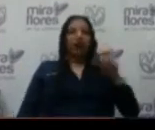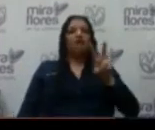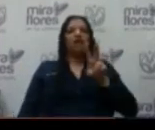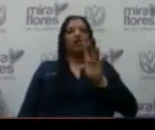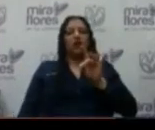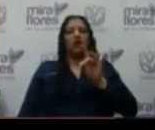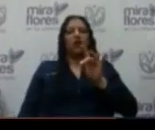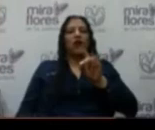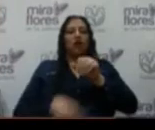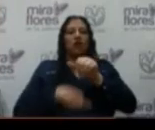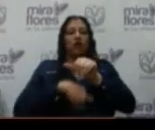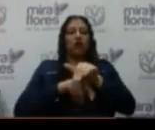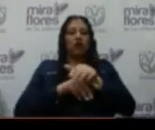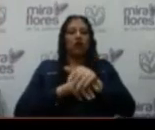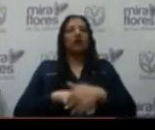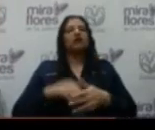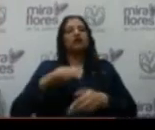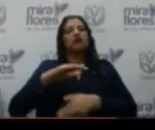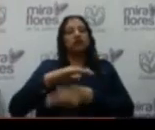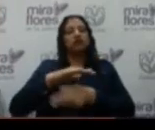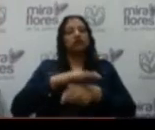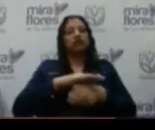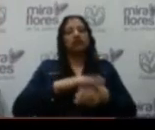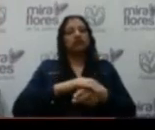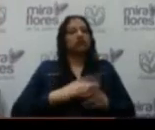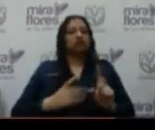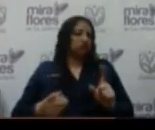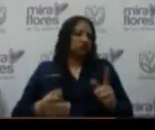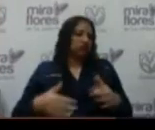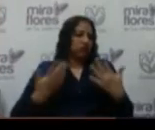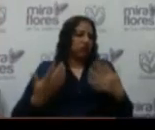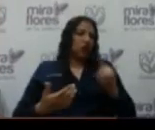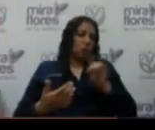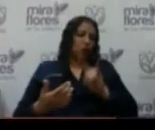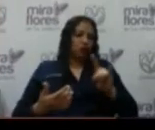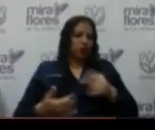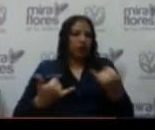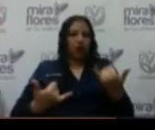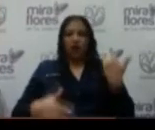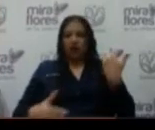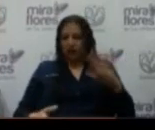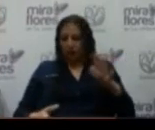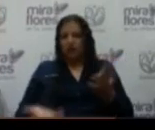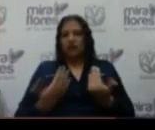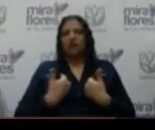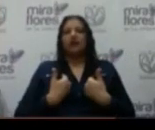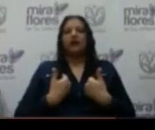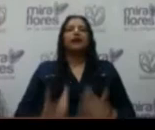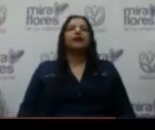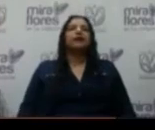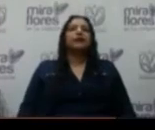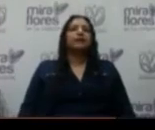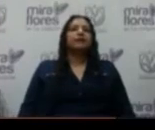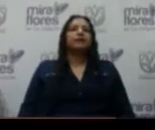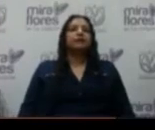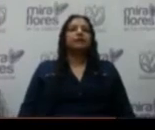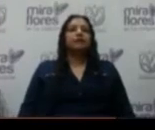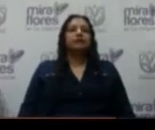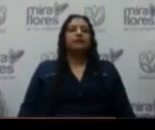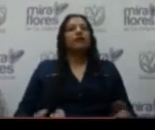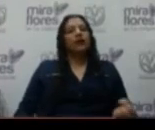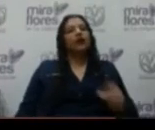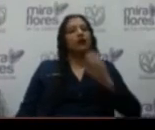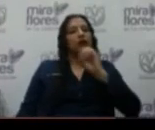estos estacionamientos todavía no nos prestaban el servicio que hoy nos prestan. Quisiera resaltar